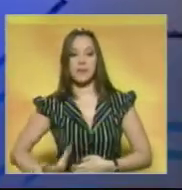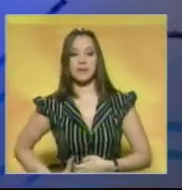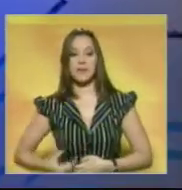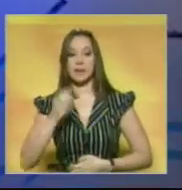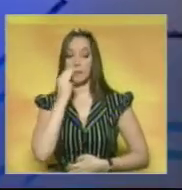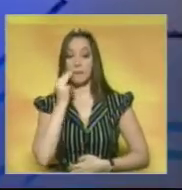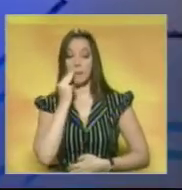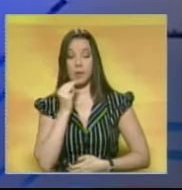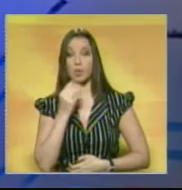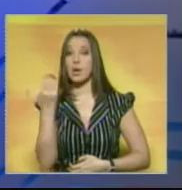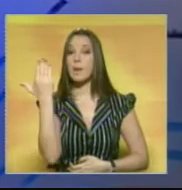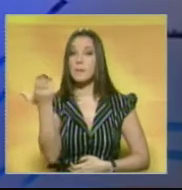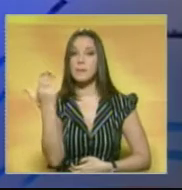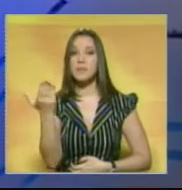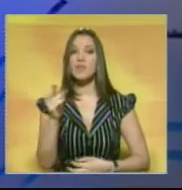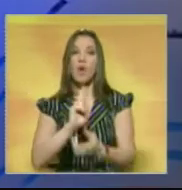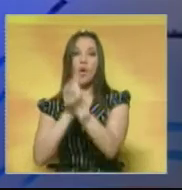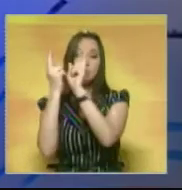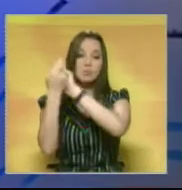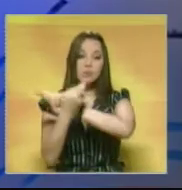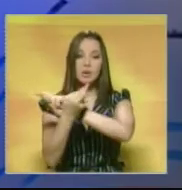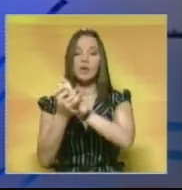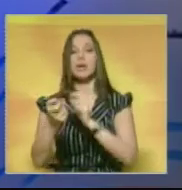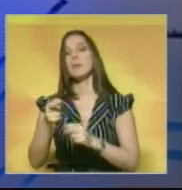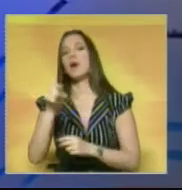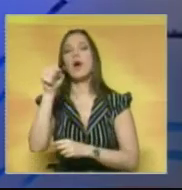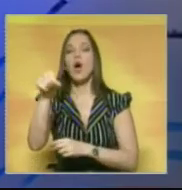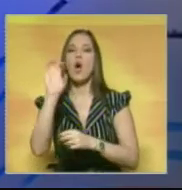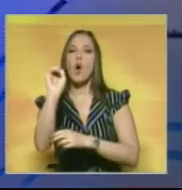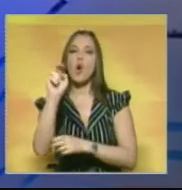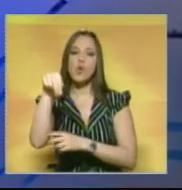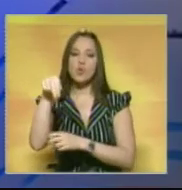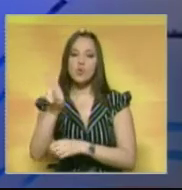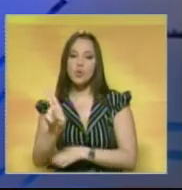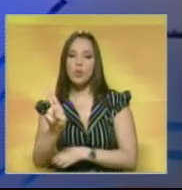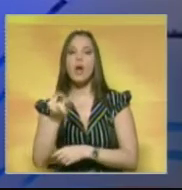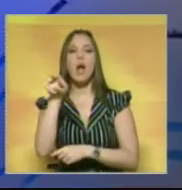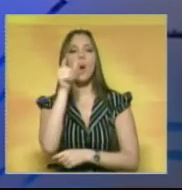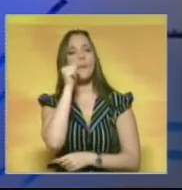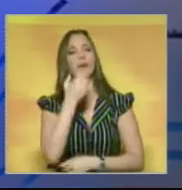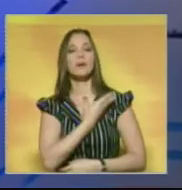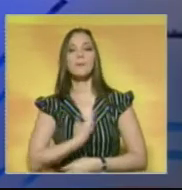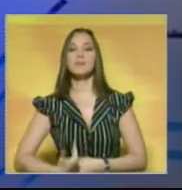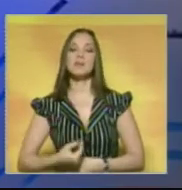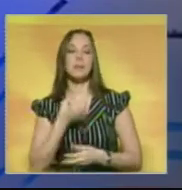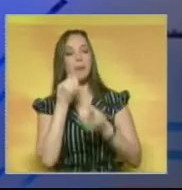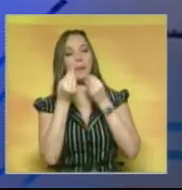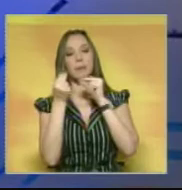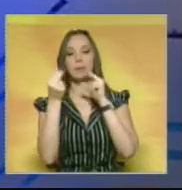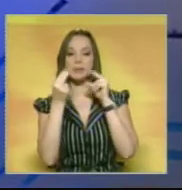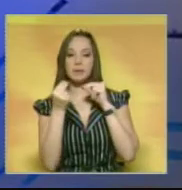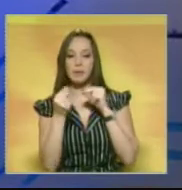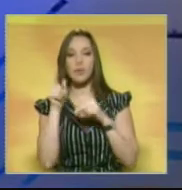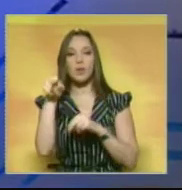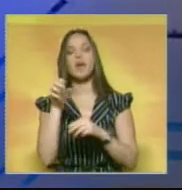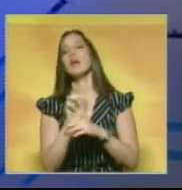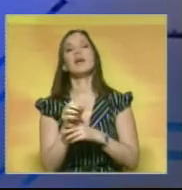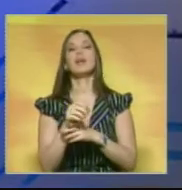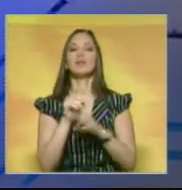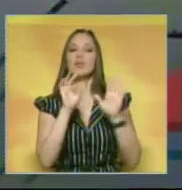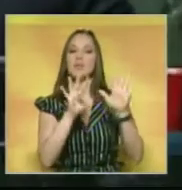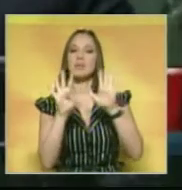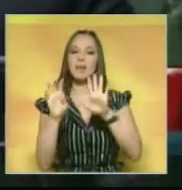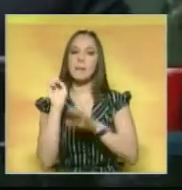República, Nicolás Maduro, solicitó la refundación de la Organización de Naciones Unidas durante su discurso en la 69ª Asamblea General de la